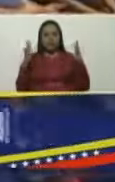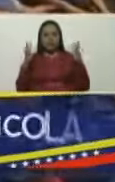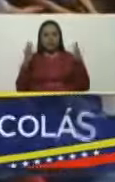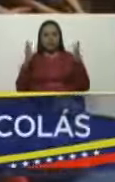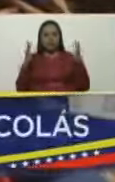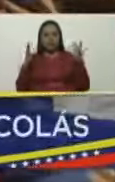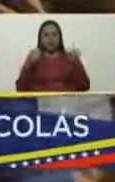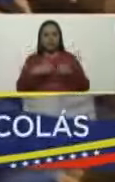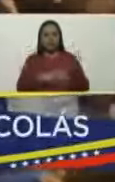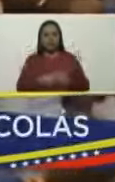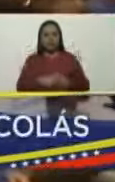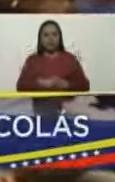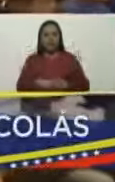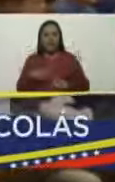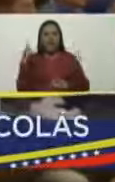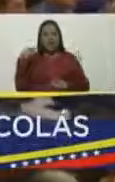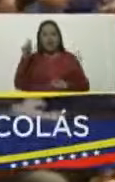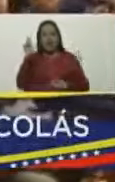Náguara.